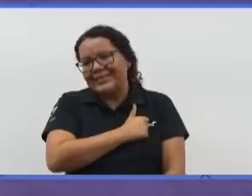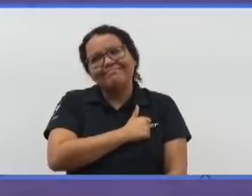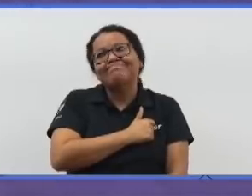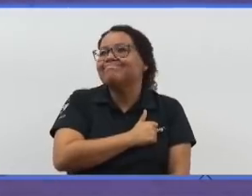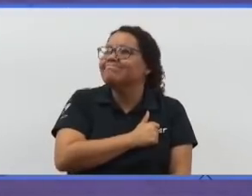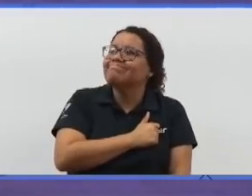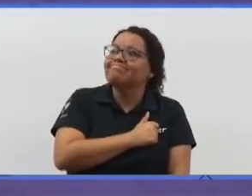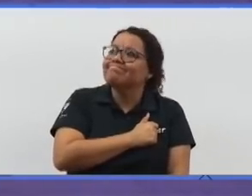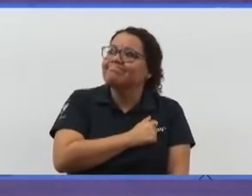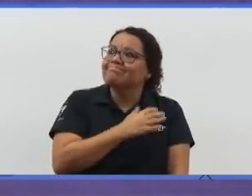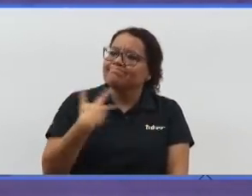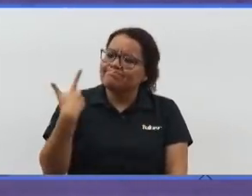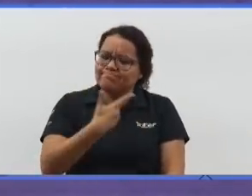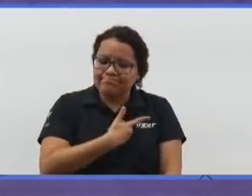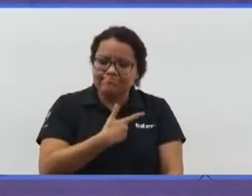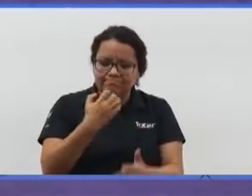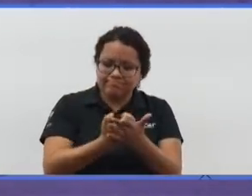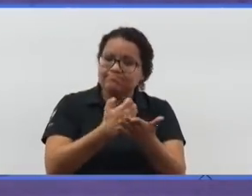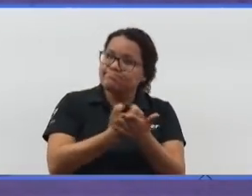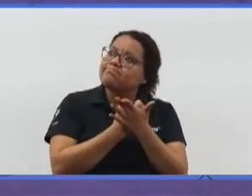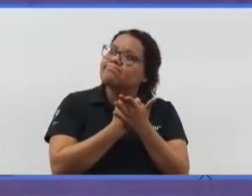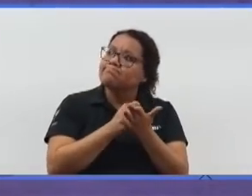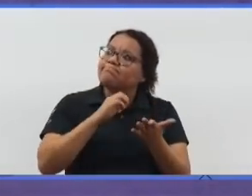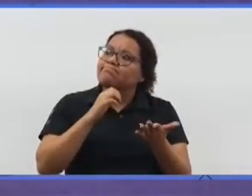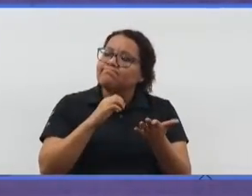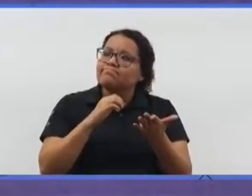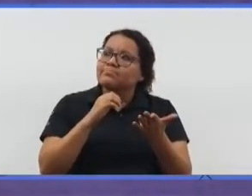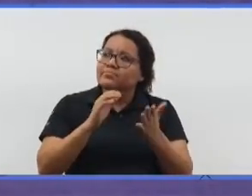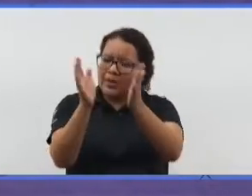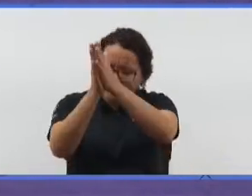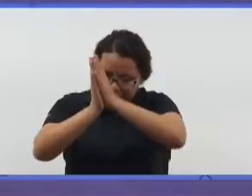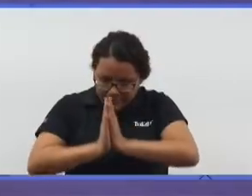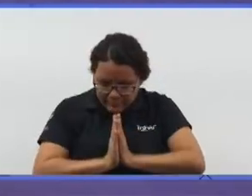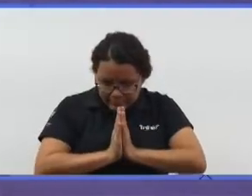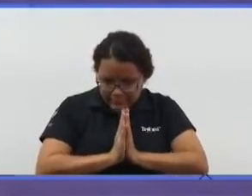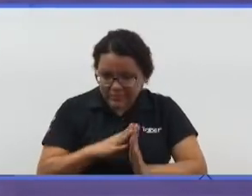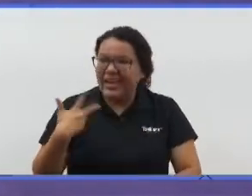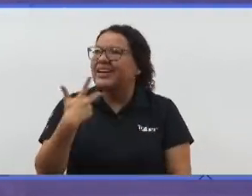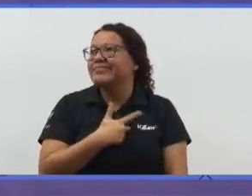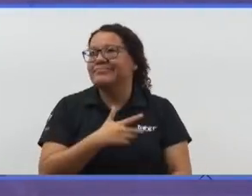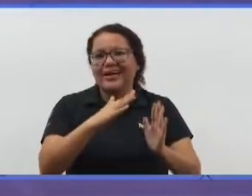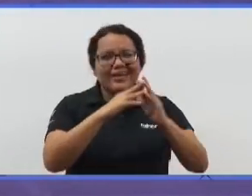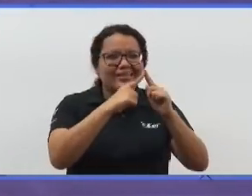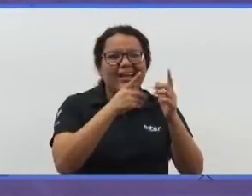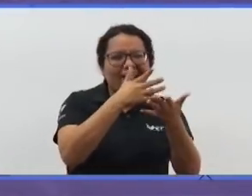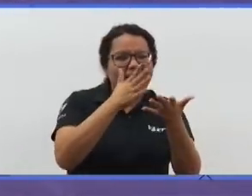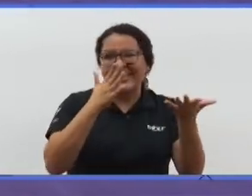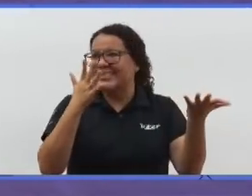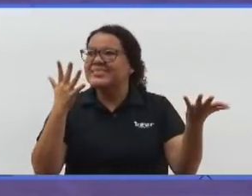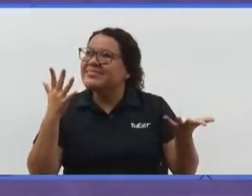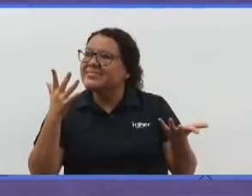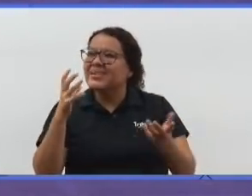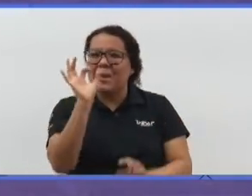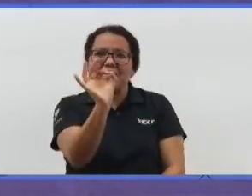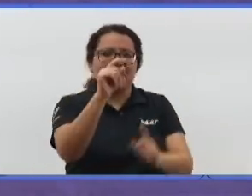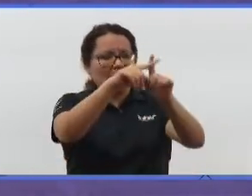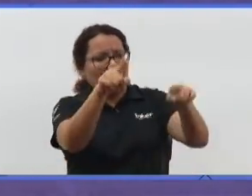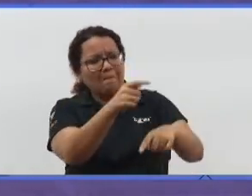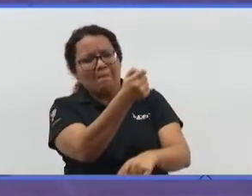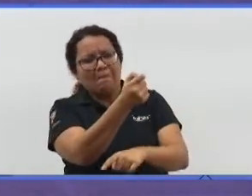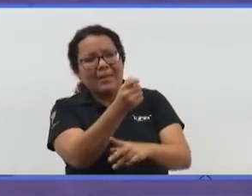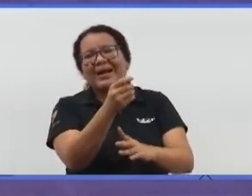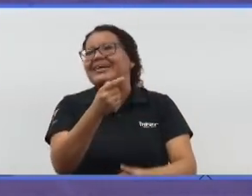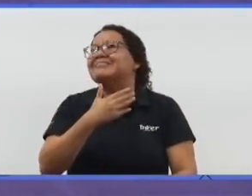para nosotros perdónanos señor por evitar venir a tu casa y buscar mil excusas para verlo a la distancia